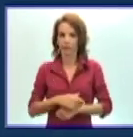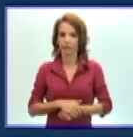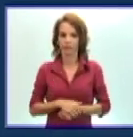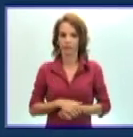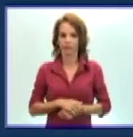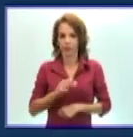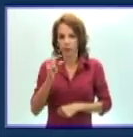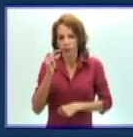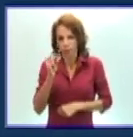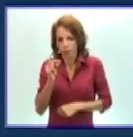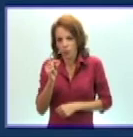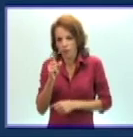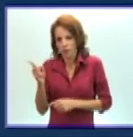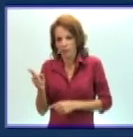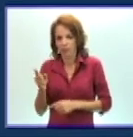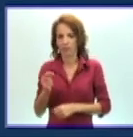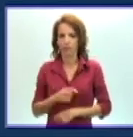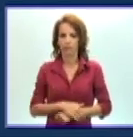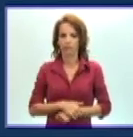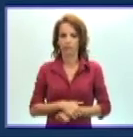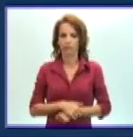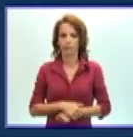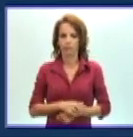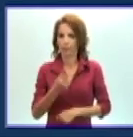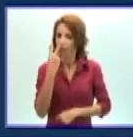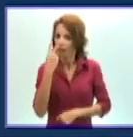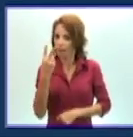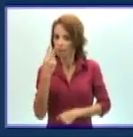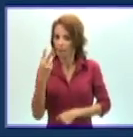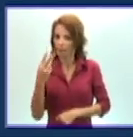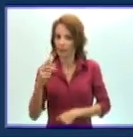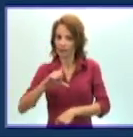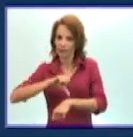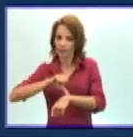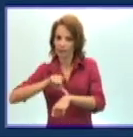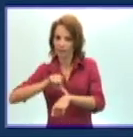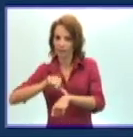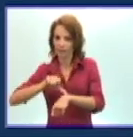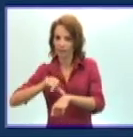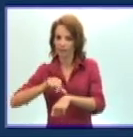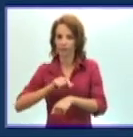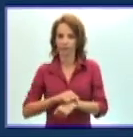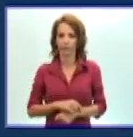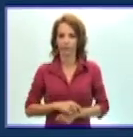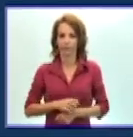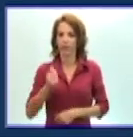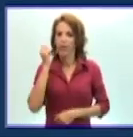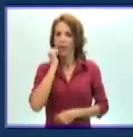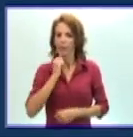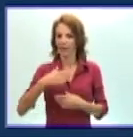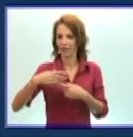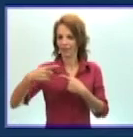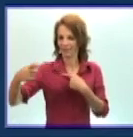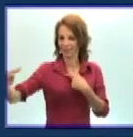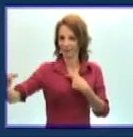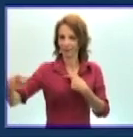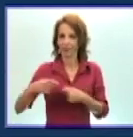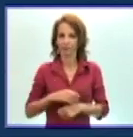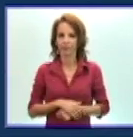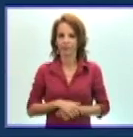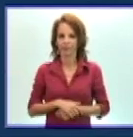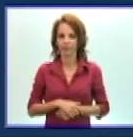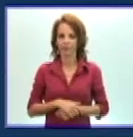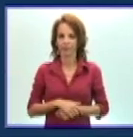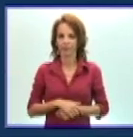¿verdad? Porque miren la aguja ahora exterior, la más grande. O sea, vamos a hacer primero